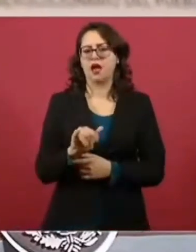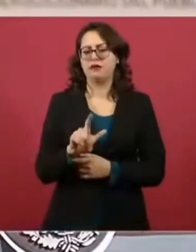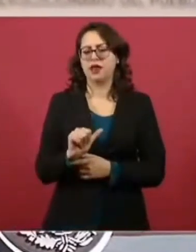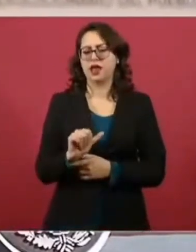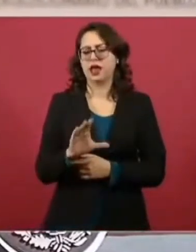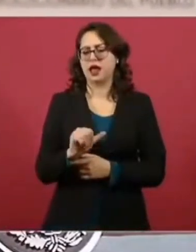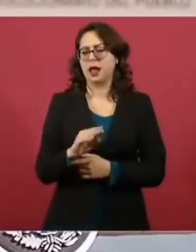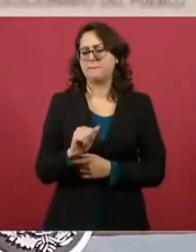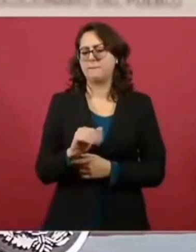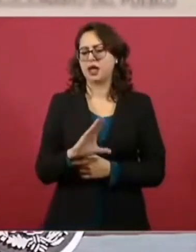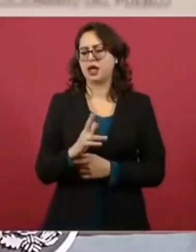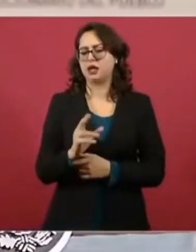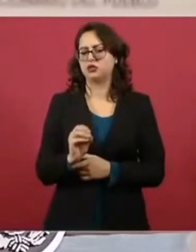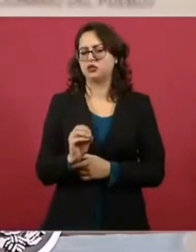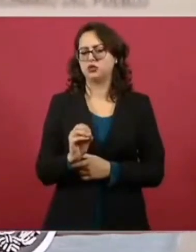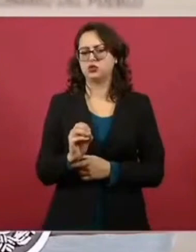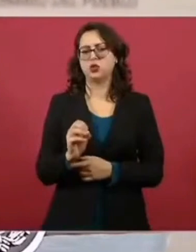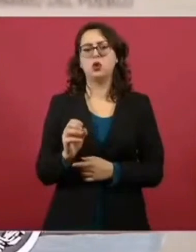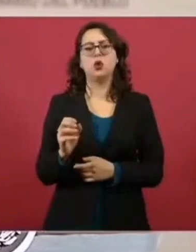Alemán,